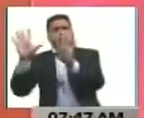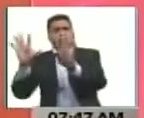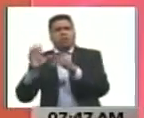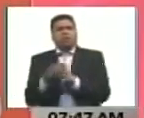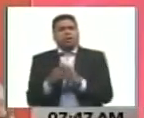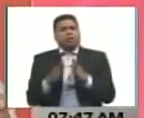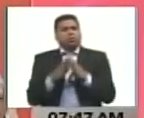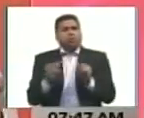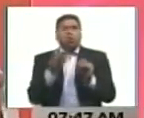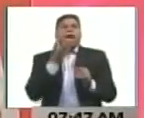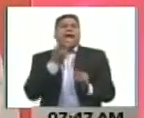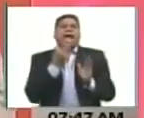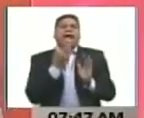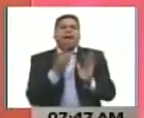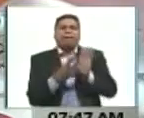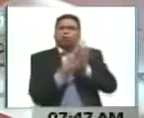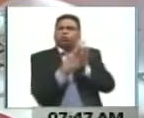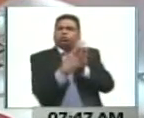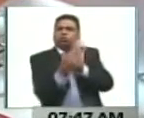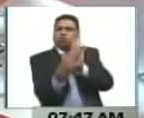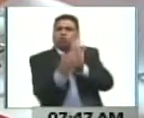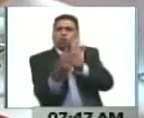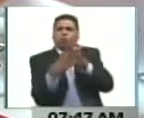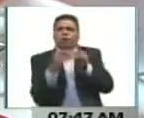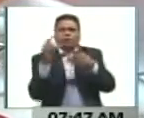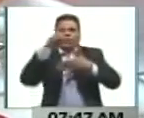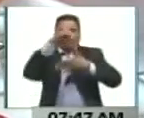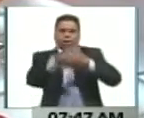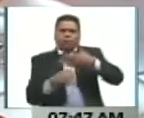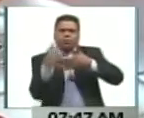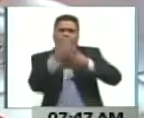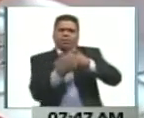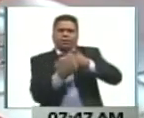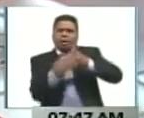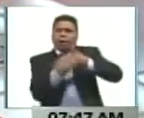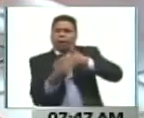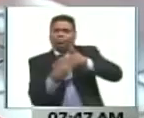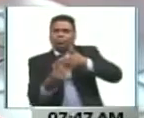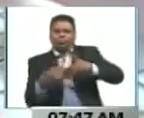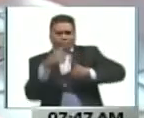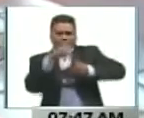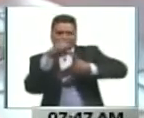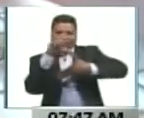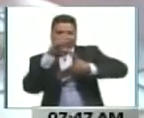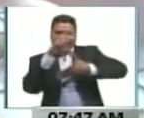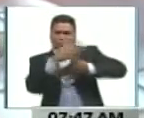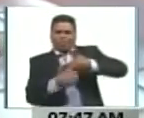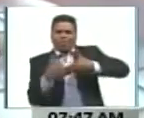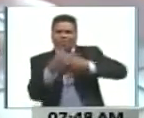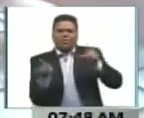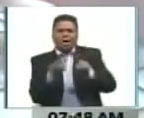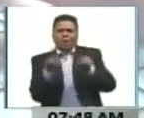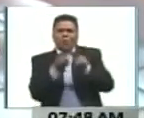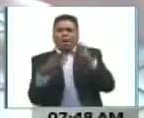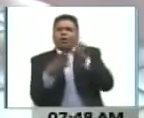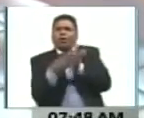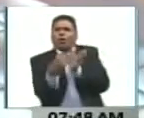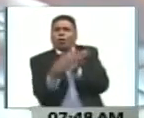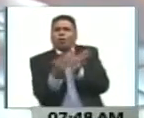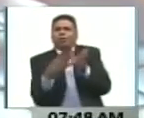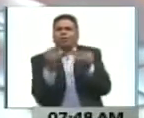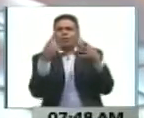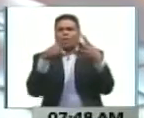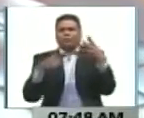el mundo entero. Ahora, ministro, ¿qué intelectuales? Dime, Verónica. No, que quería unir justamente lo que tú decías con la pregunta que también le dejábamos al aire. Lo decía